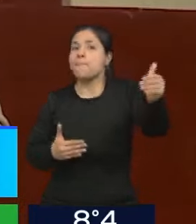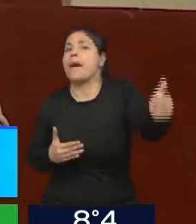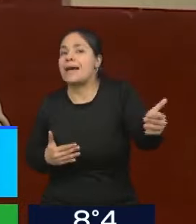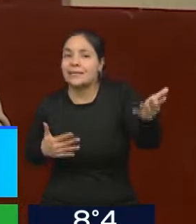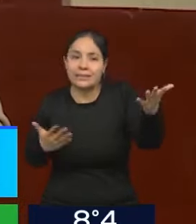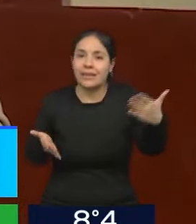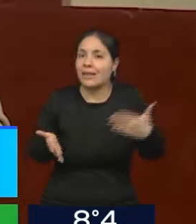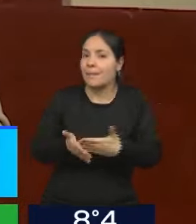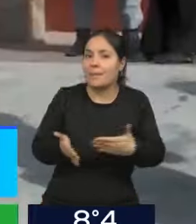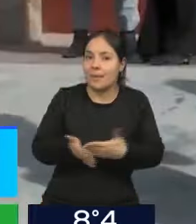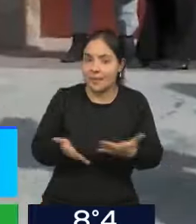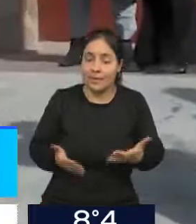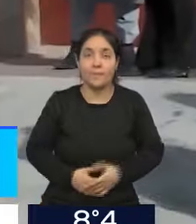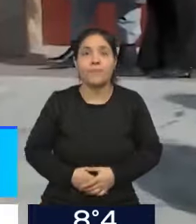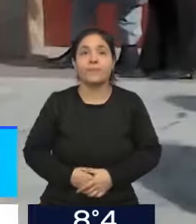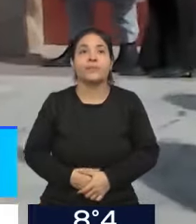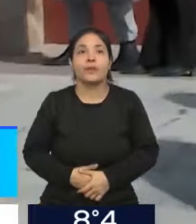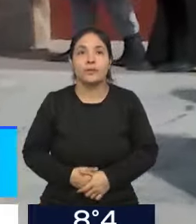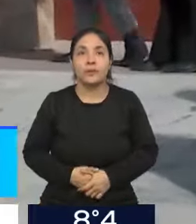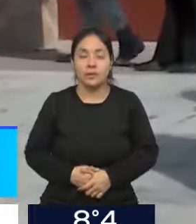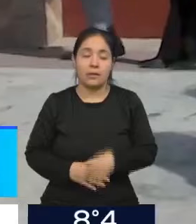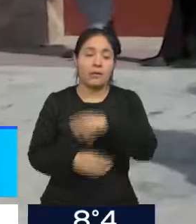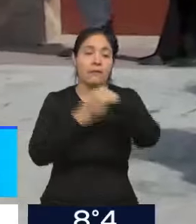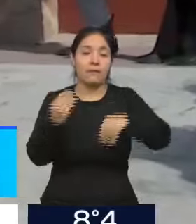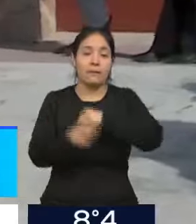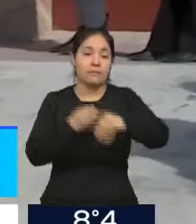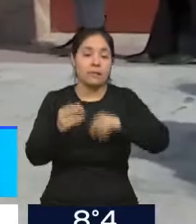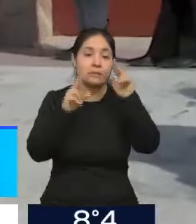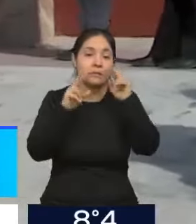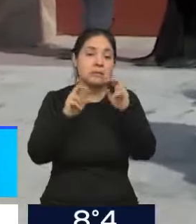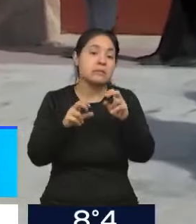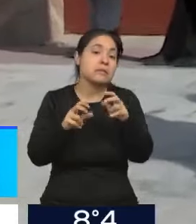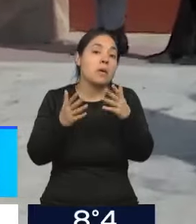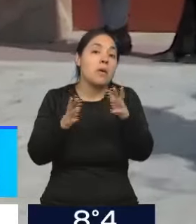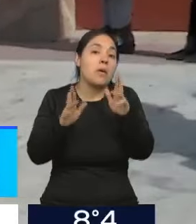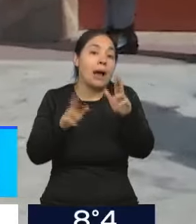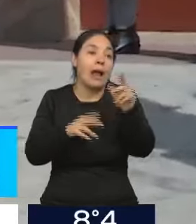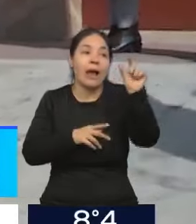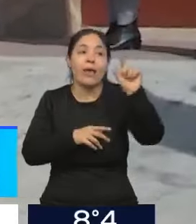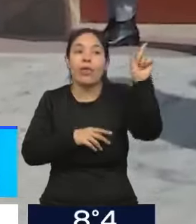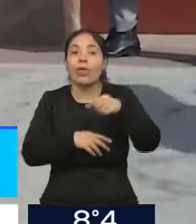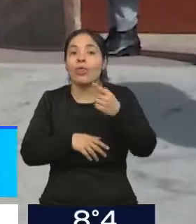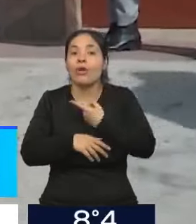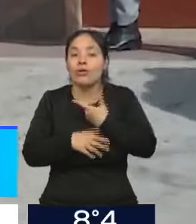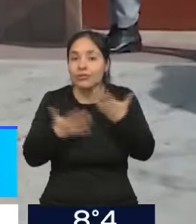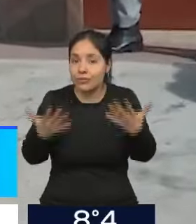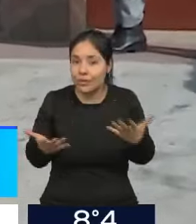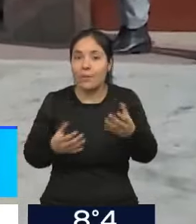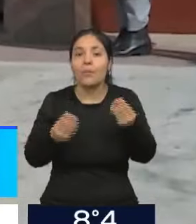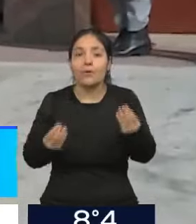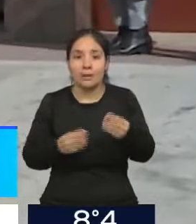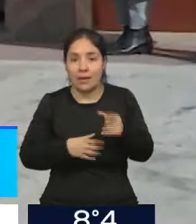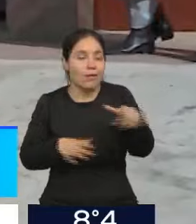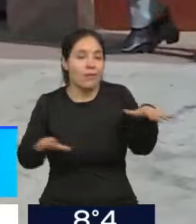de que puede haber provenido. La familia espera que se determine el origen de la bala, ya que es el calibre utilizado por las fuerzas